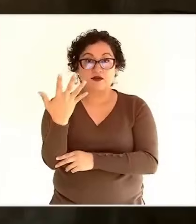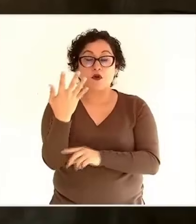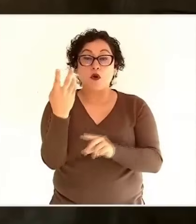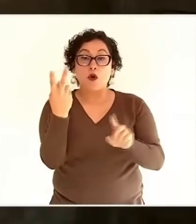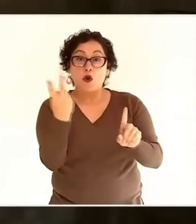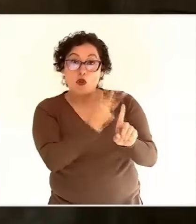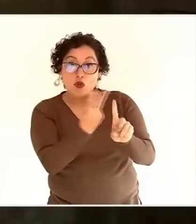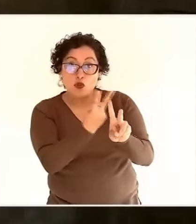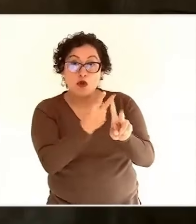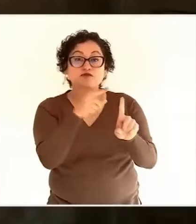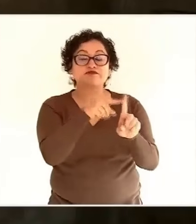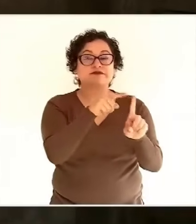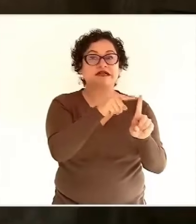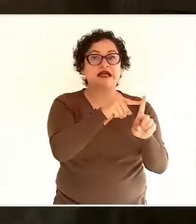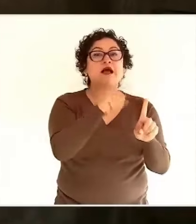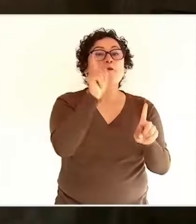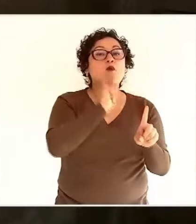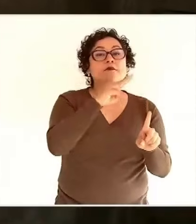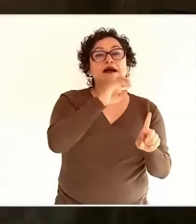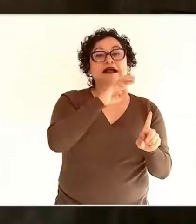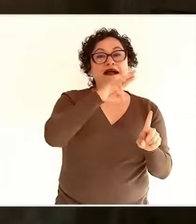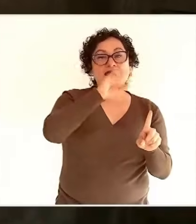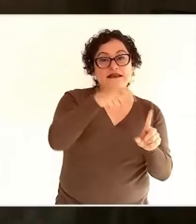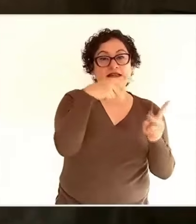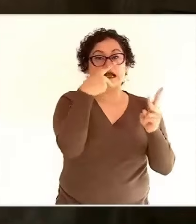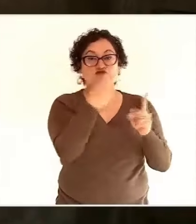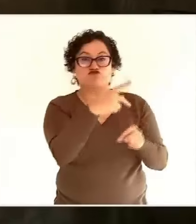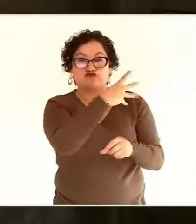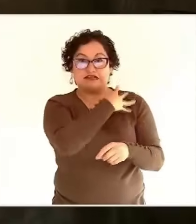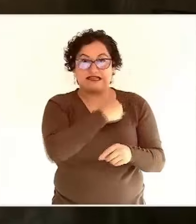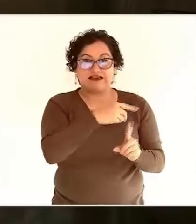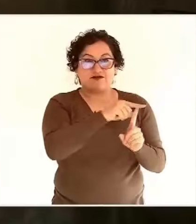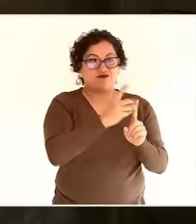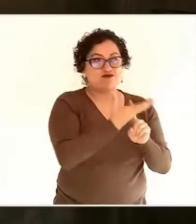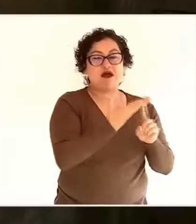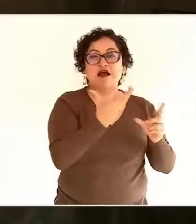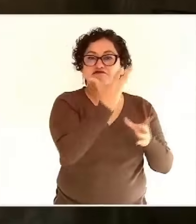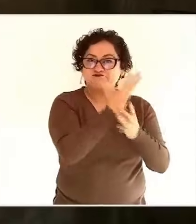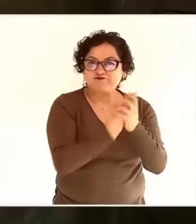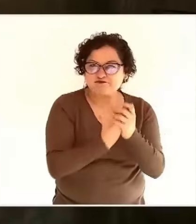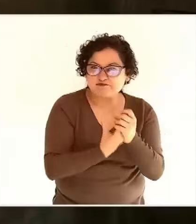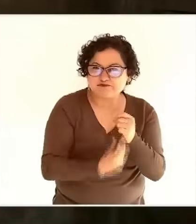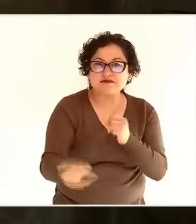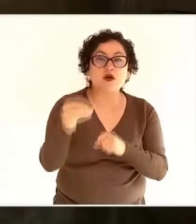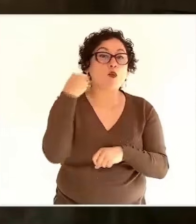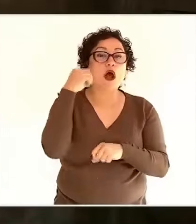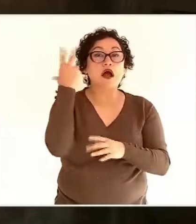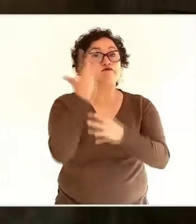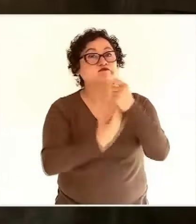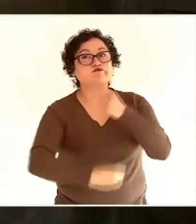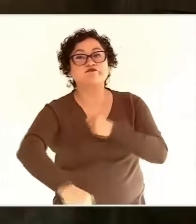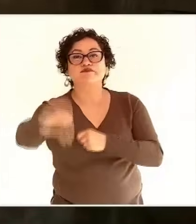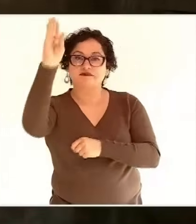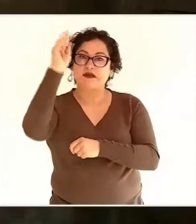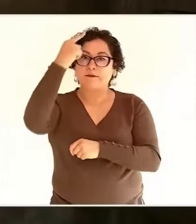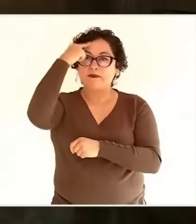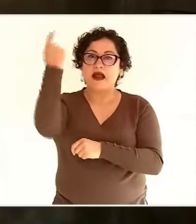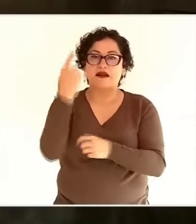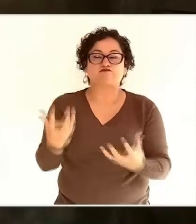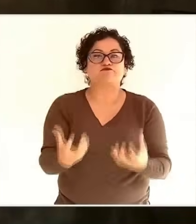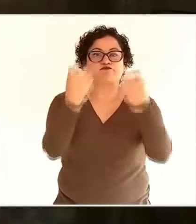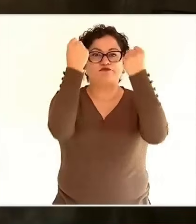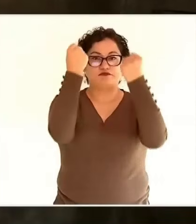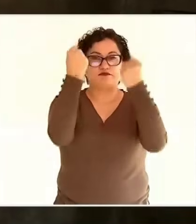Maza como sus hijos abandonaron Oaxaca para salvaguardar sus vidas. En ese contexto, la joven